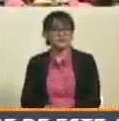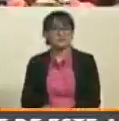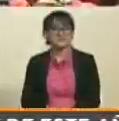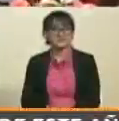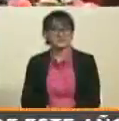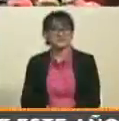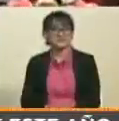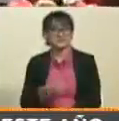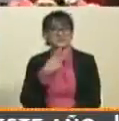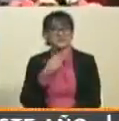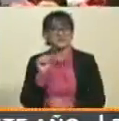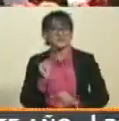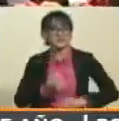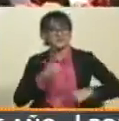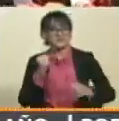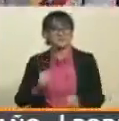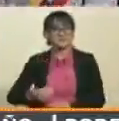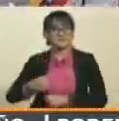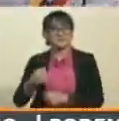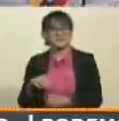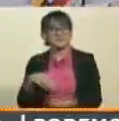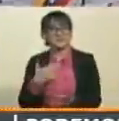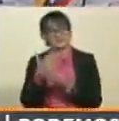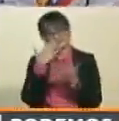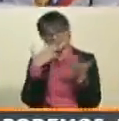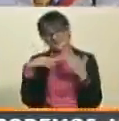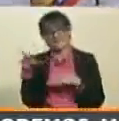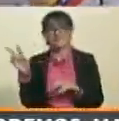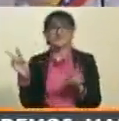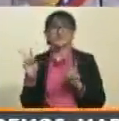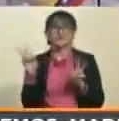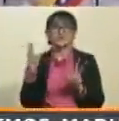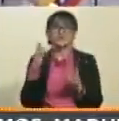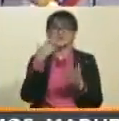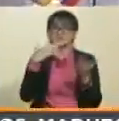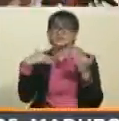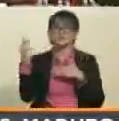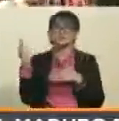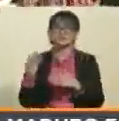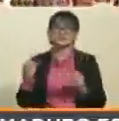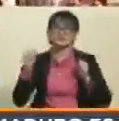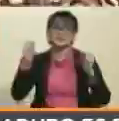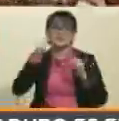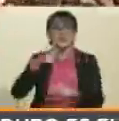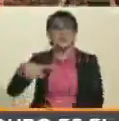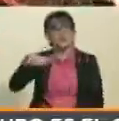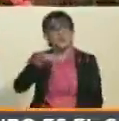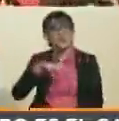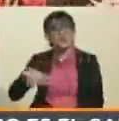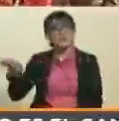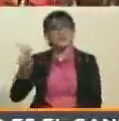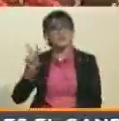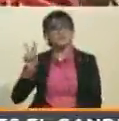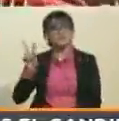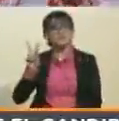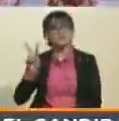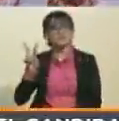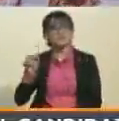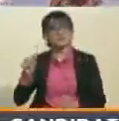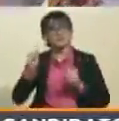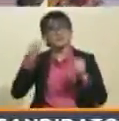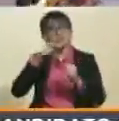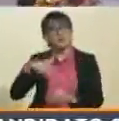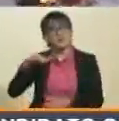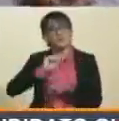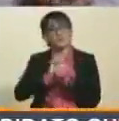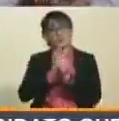te digo del Temacuro, ¡hasta la victoria siempre! ¡Que viva el pueblo de Venezuela! ¡Que viva el pueblo